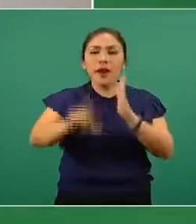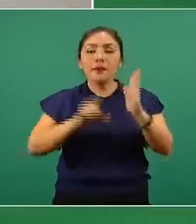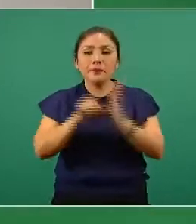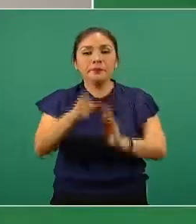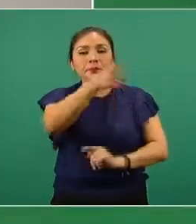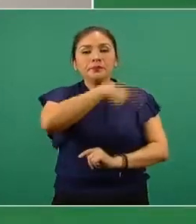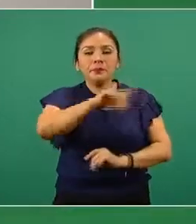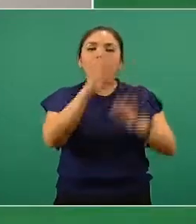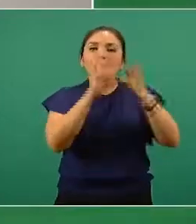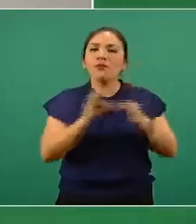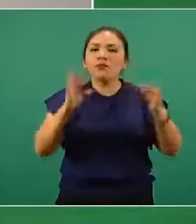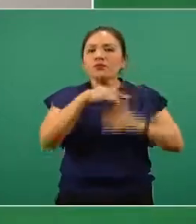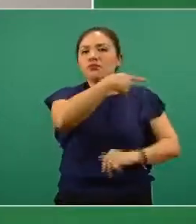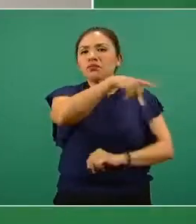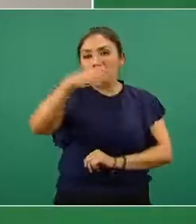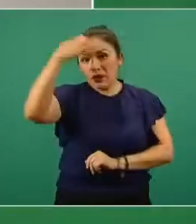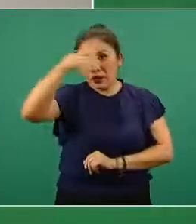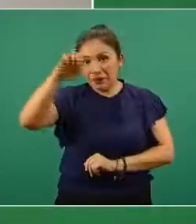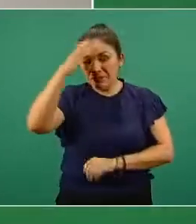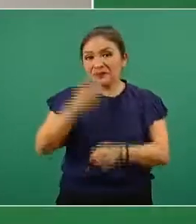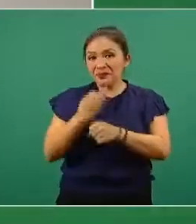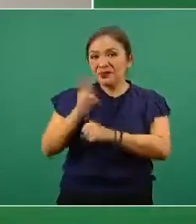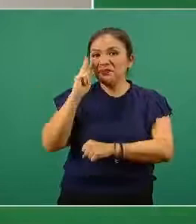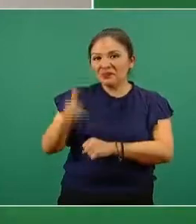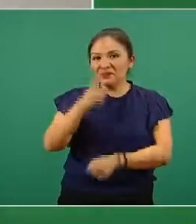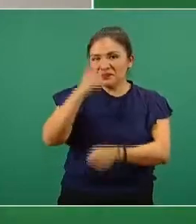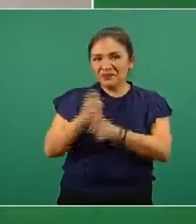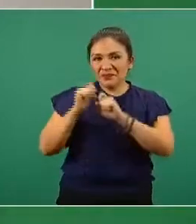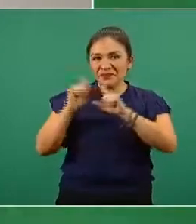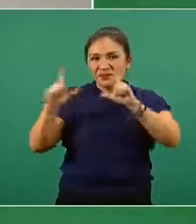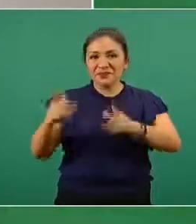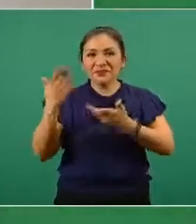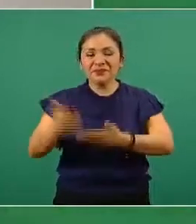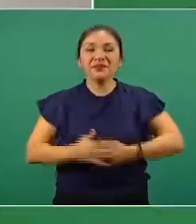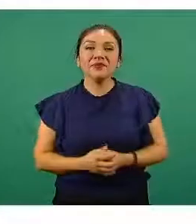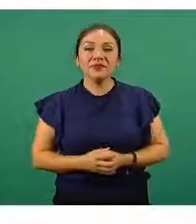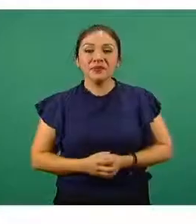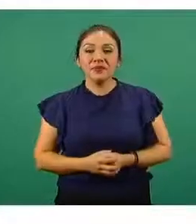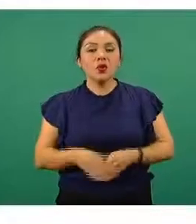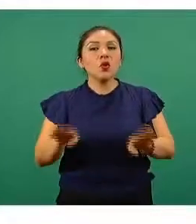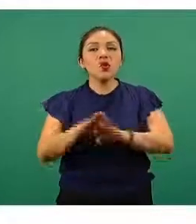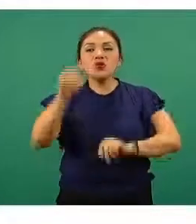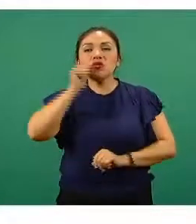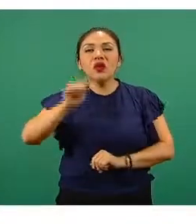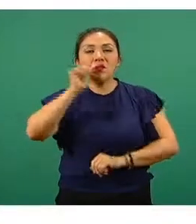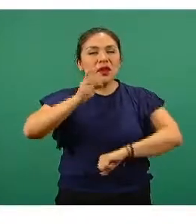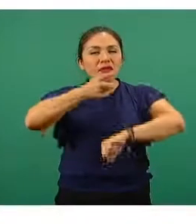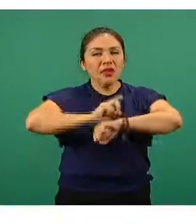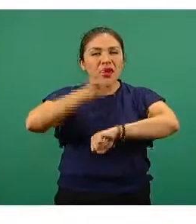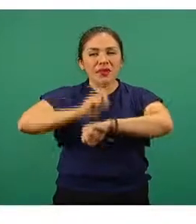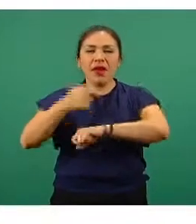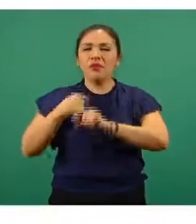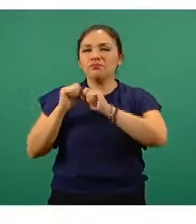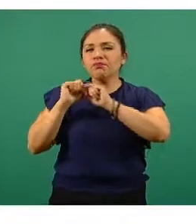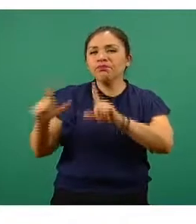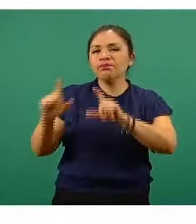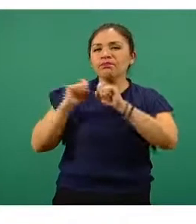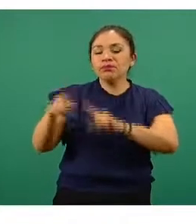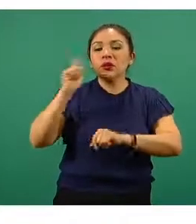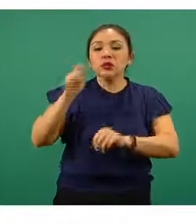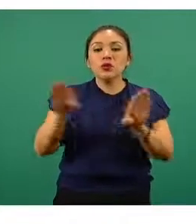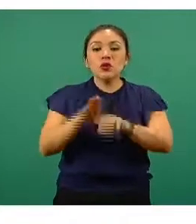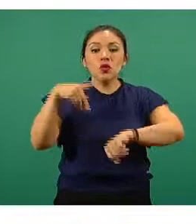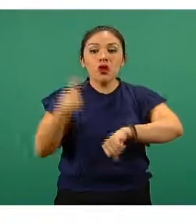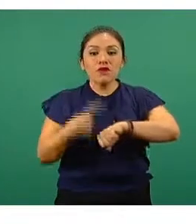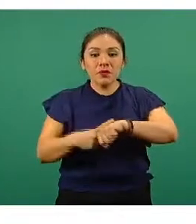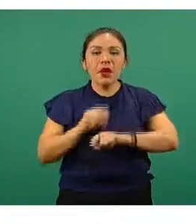que nos contarán su experiencia. Vamos a ver la primera diapositiva. Como todos los días, presentamos la curva epidémica